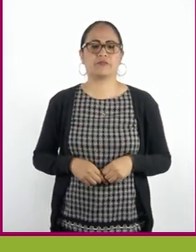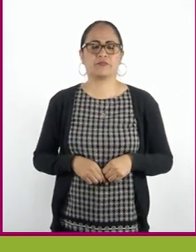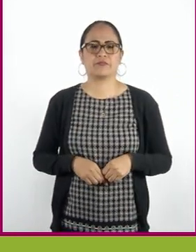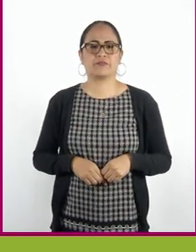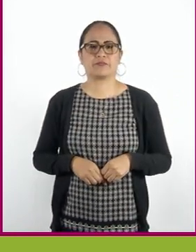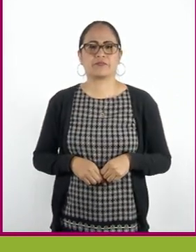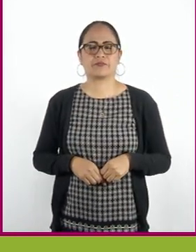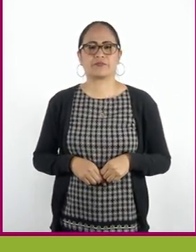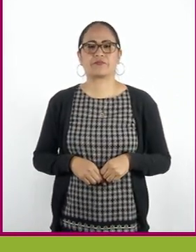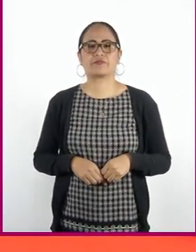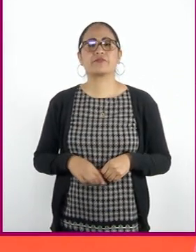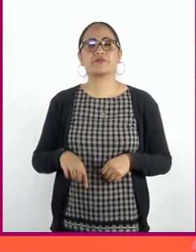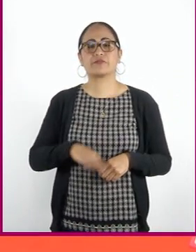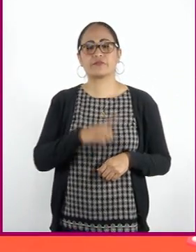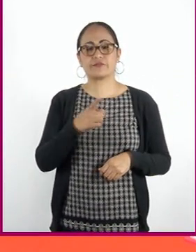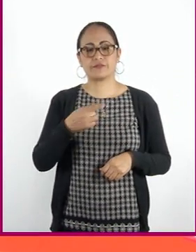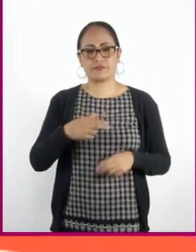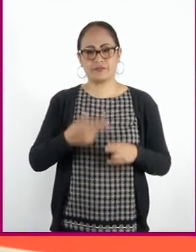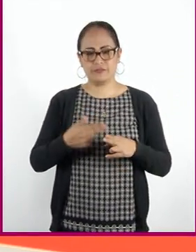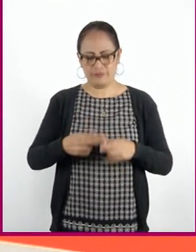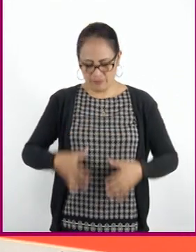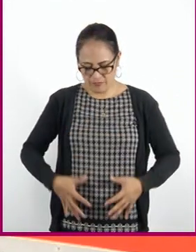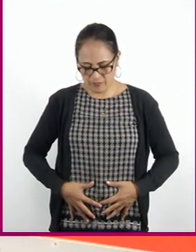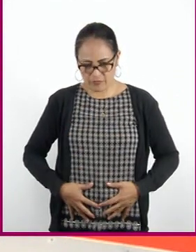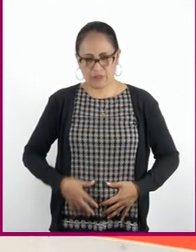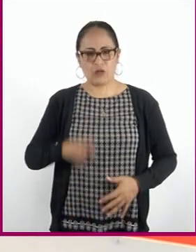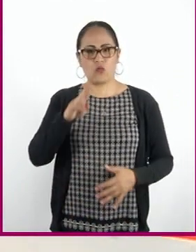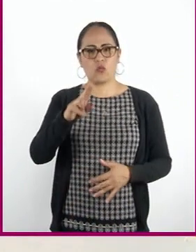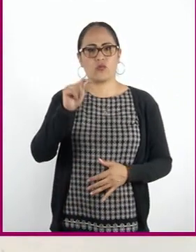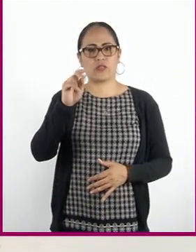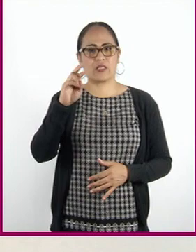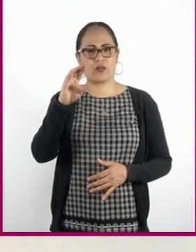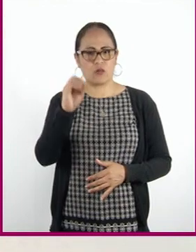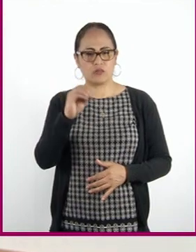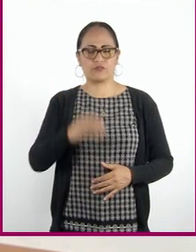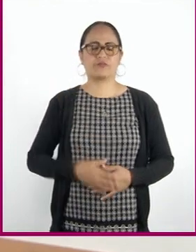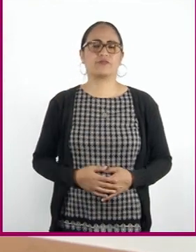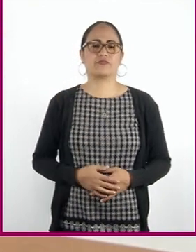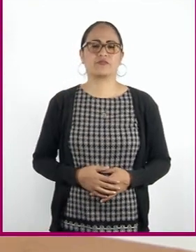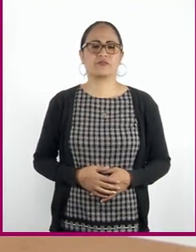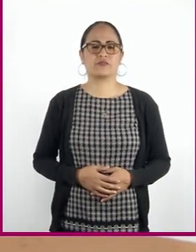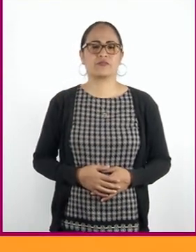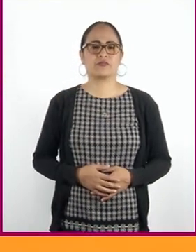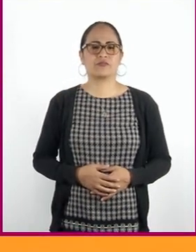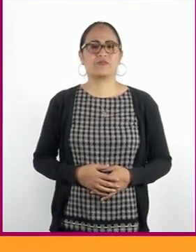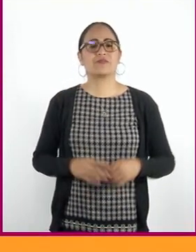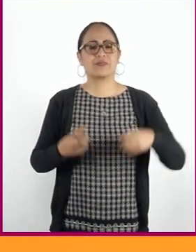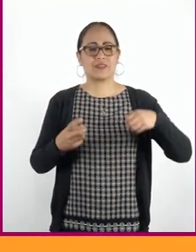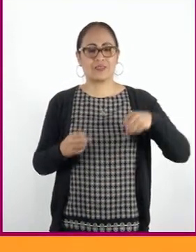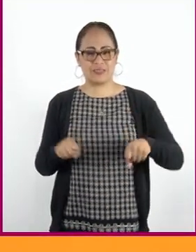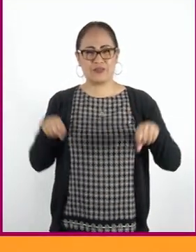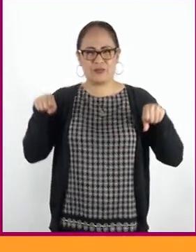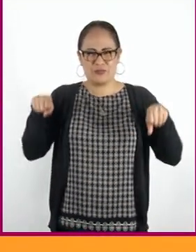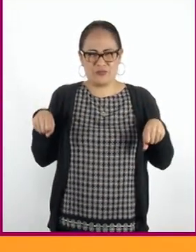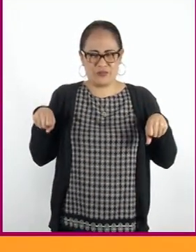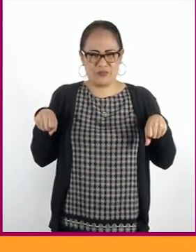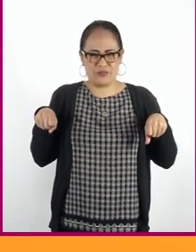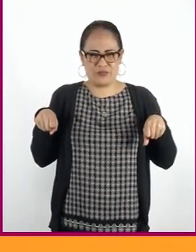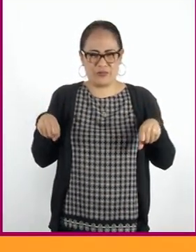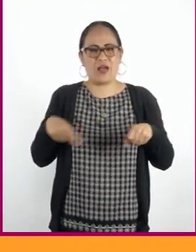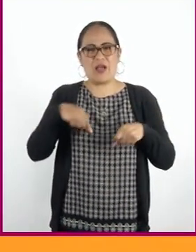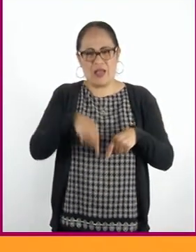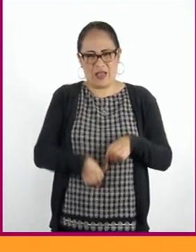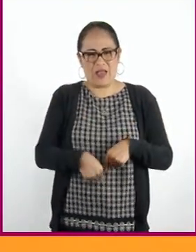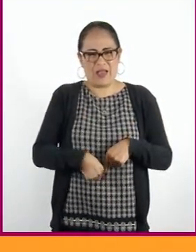ovarios para conducirlos hasta el útero. Estos conductos son el lugar donde se lleva a cabo la